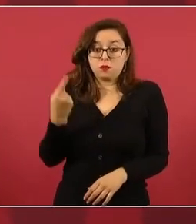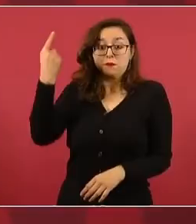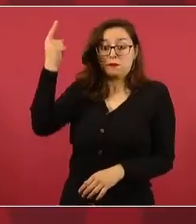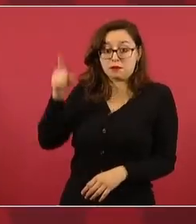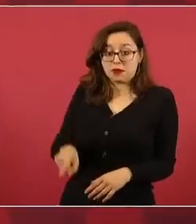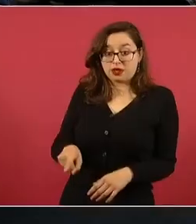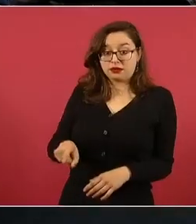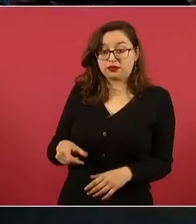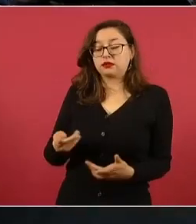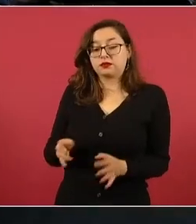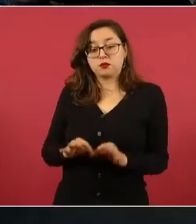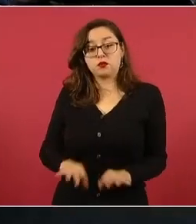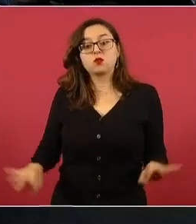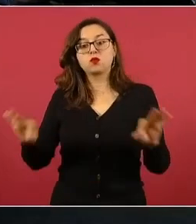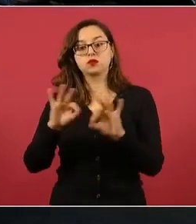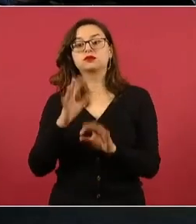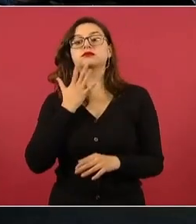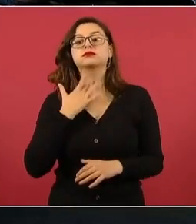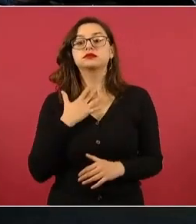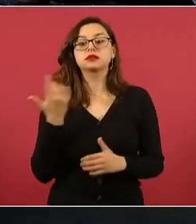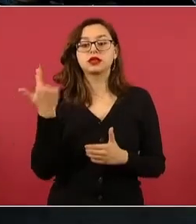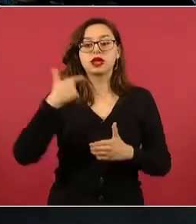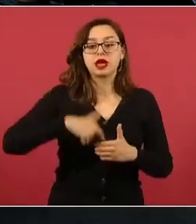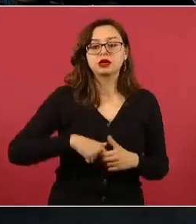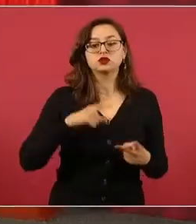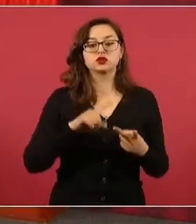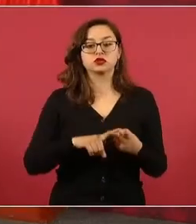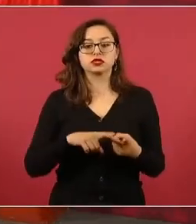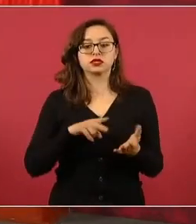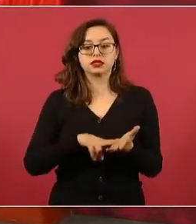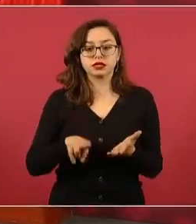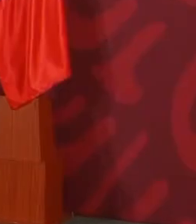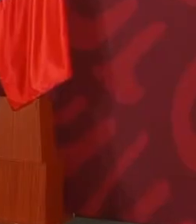el precio de las gasolinas, del diésel,